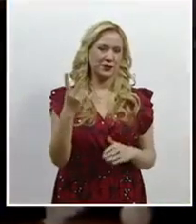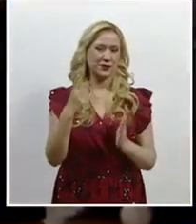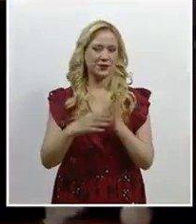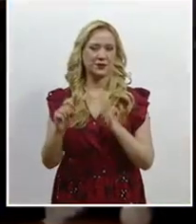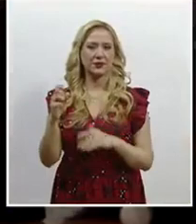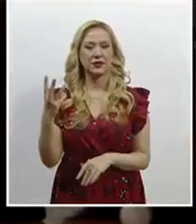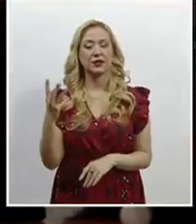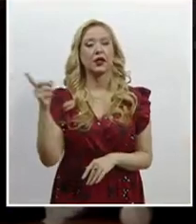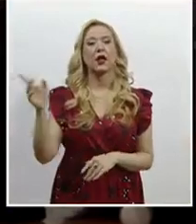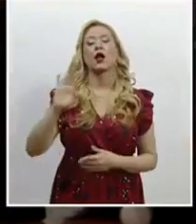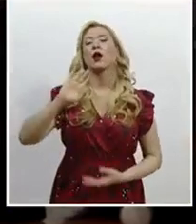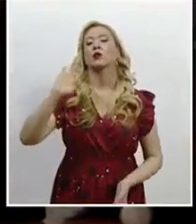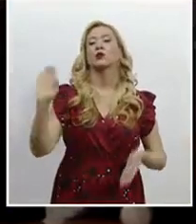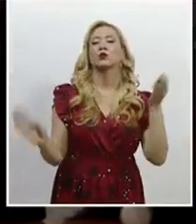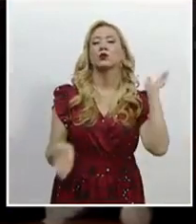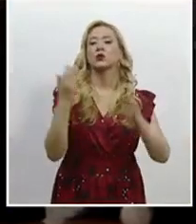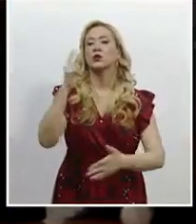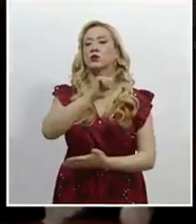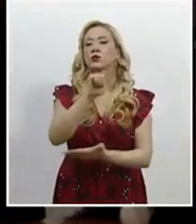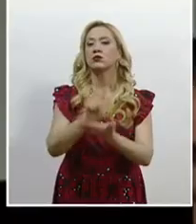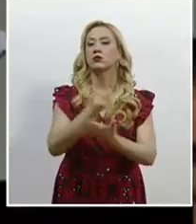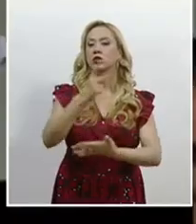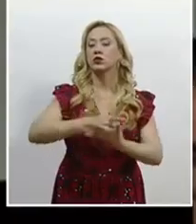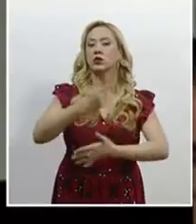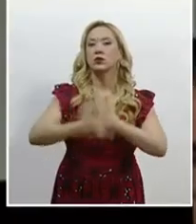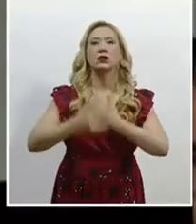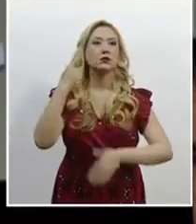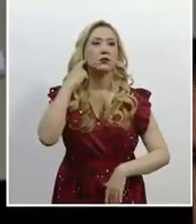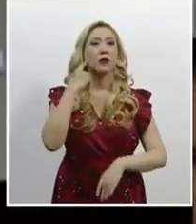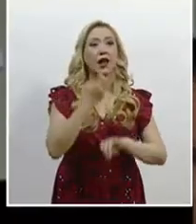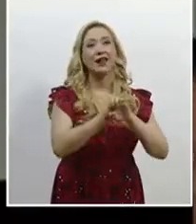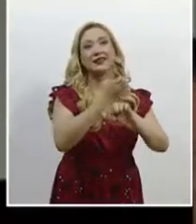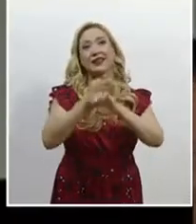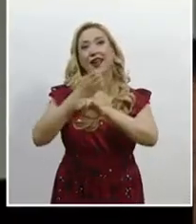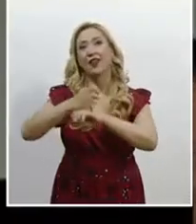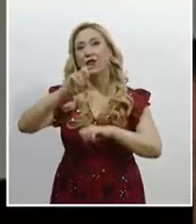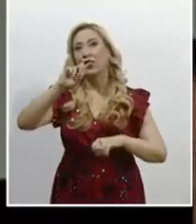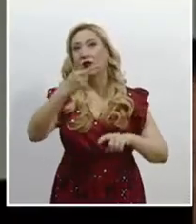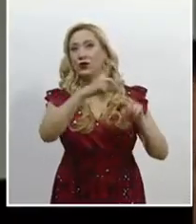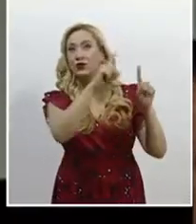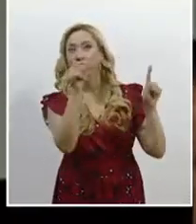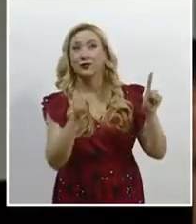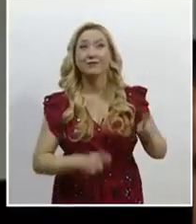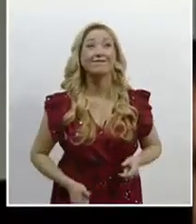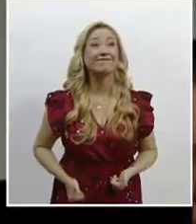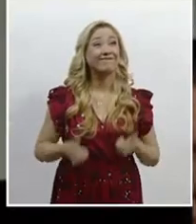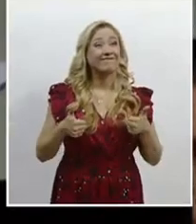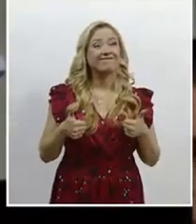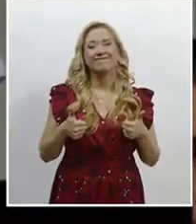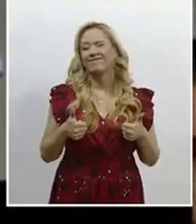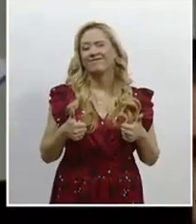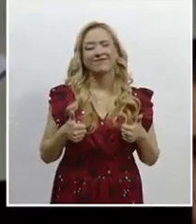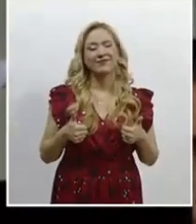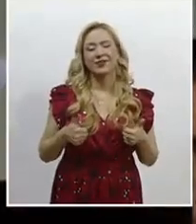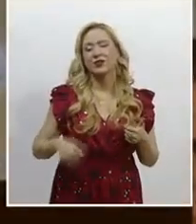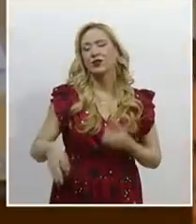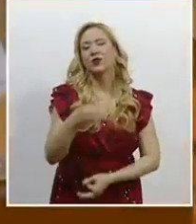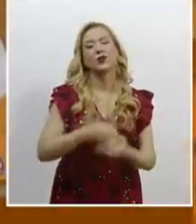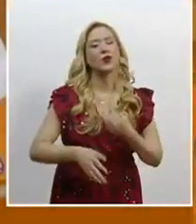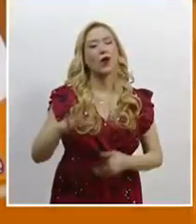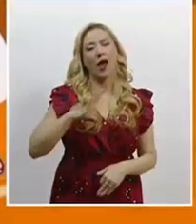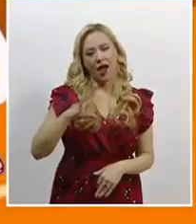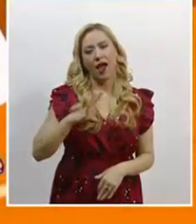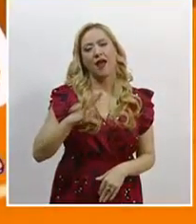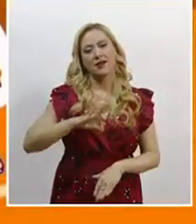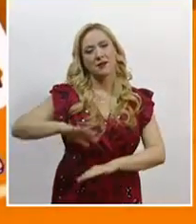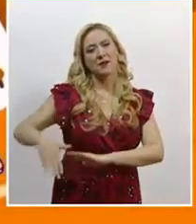hacia un Estado de Derecho robusto, pues ninguna entidad se acerca a la calificación idónea, lo que significa que todas tienen retos pendientes por cumplir.